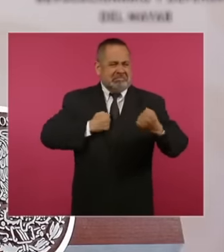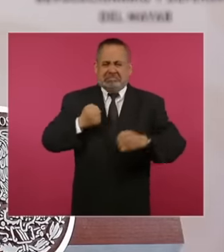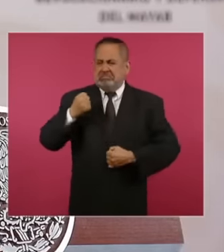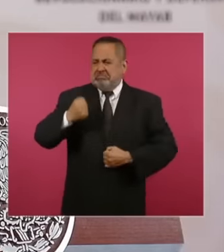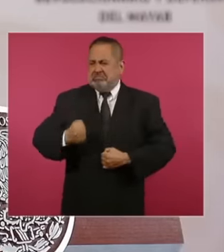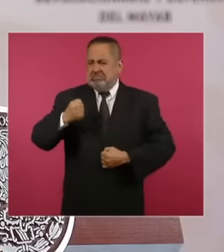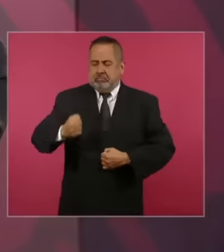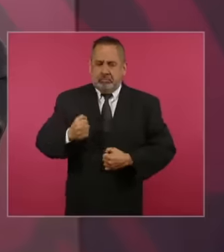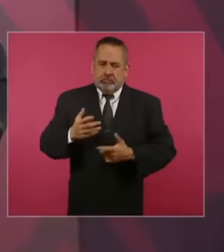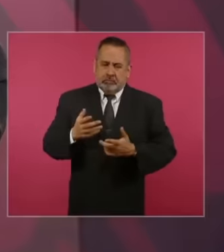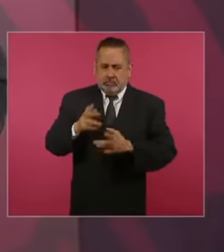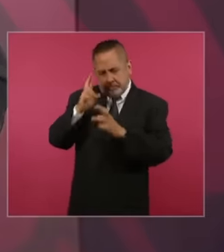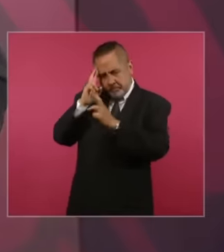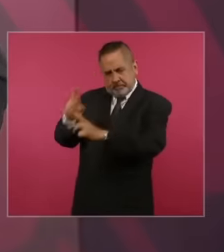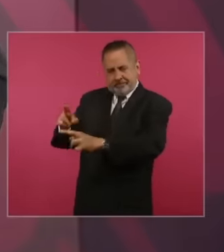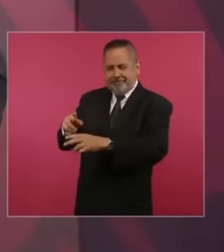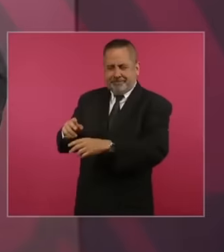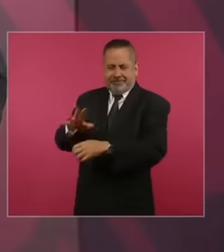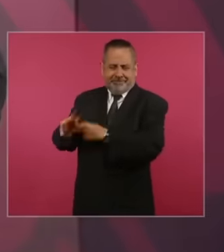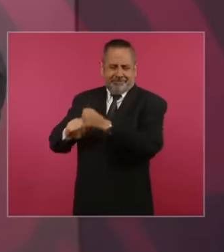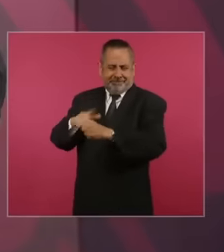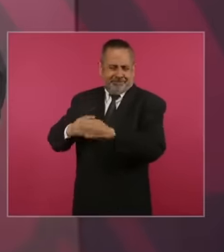con todo respeto a los gorilas.